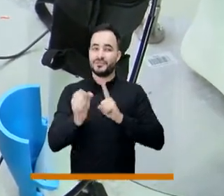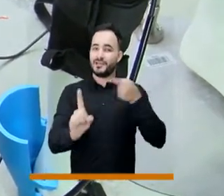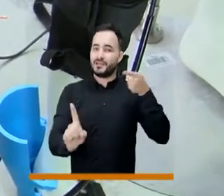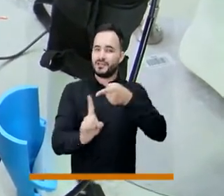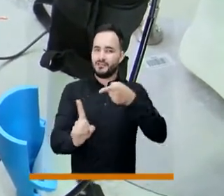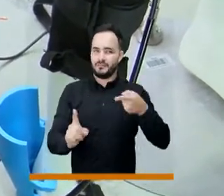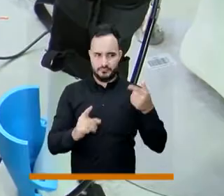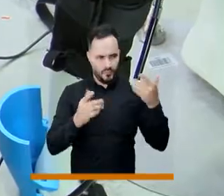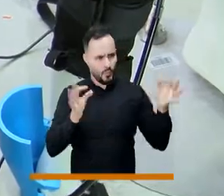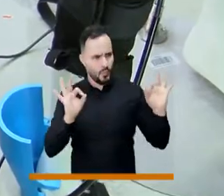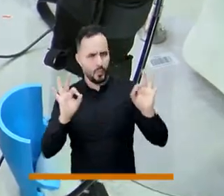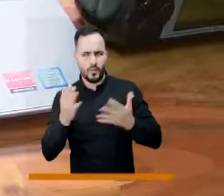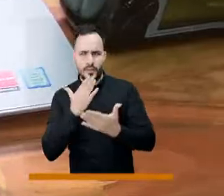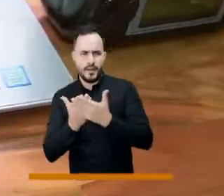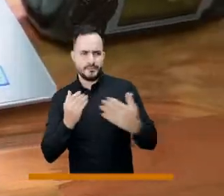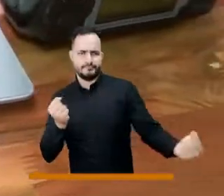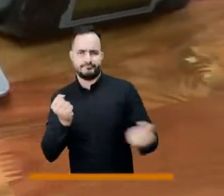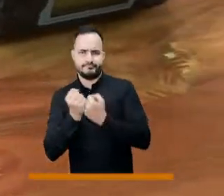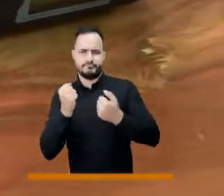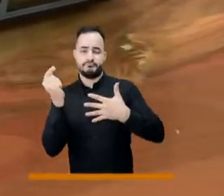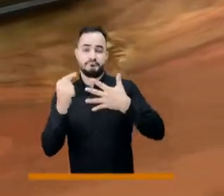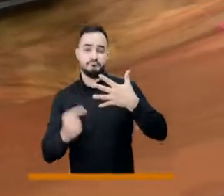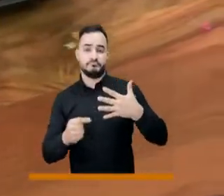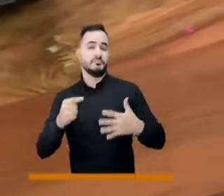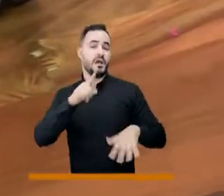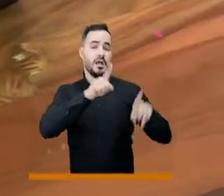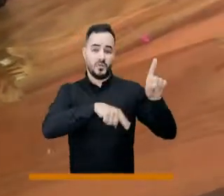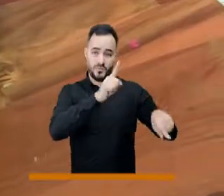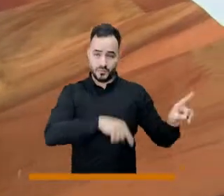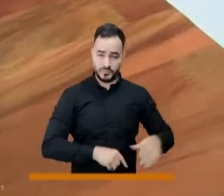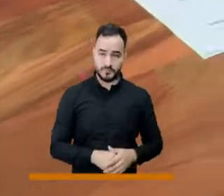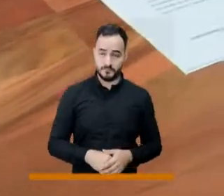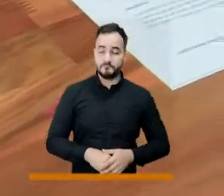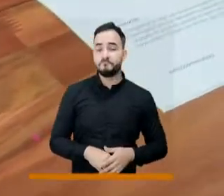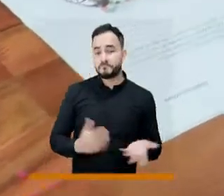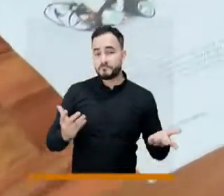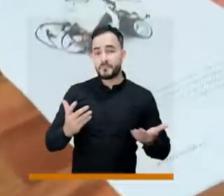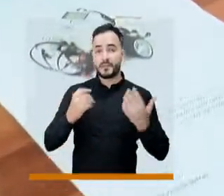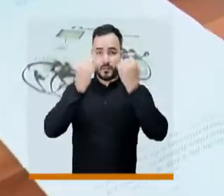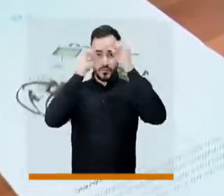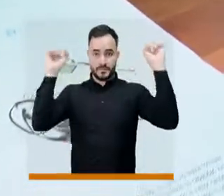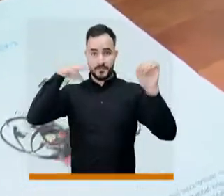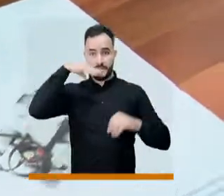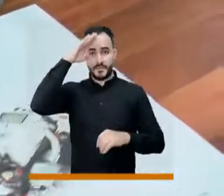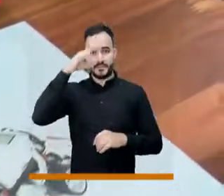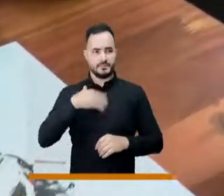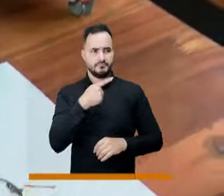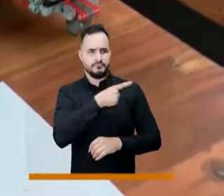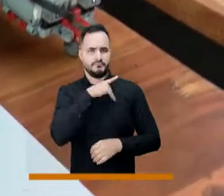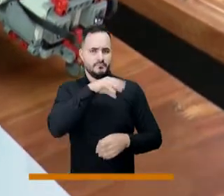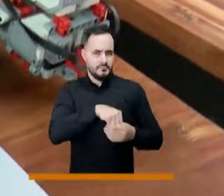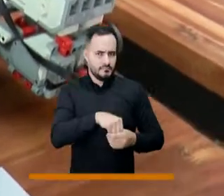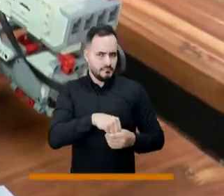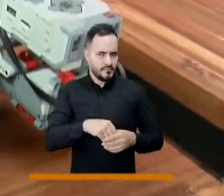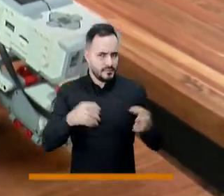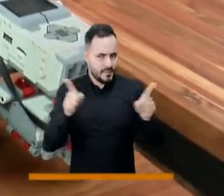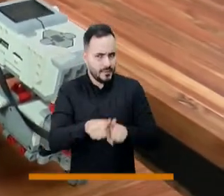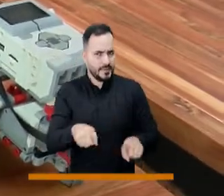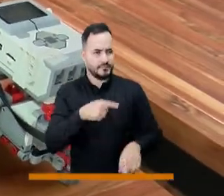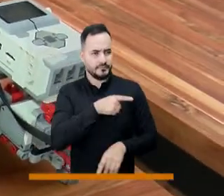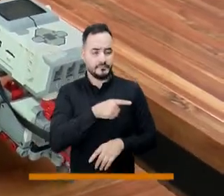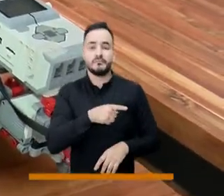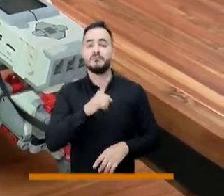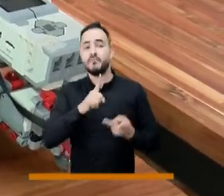puede aportar recursos, sino también, digamos, objetivos sociales muy importantes, los